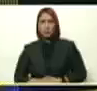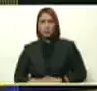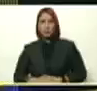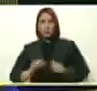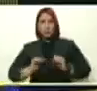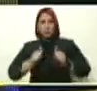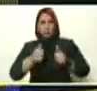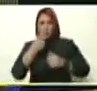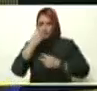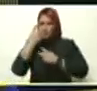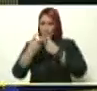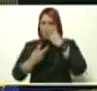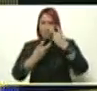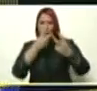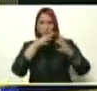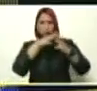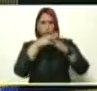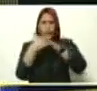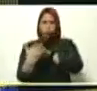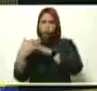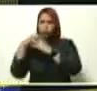Comenzó a recorrer los barrios.